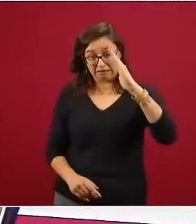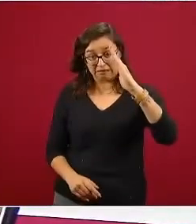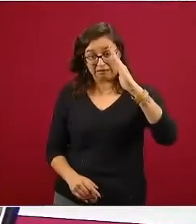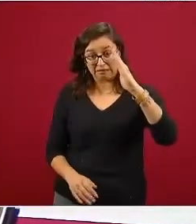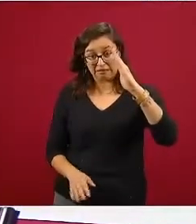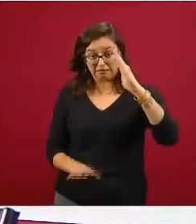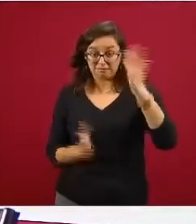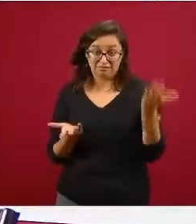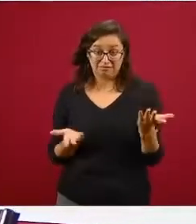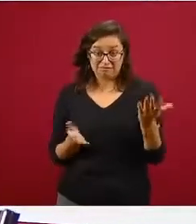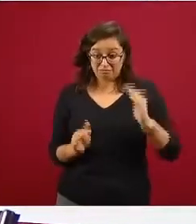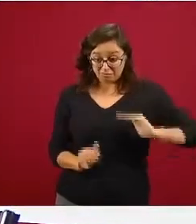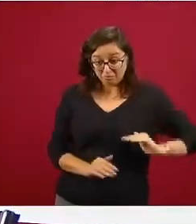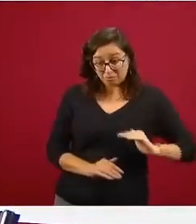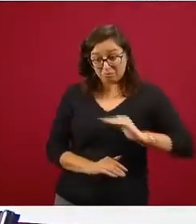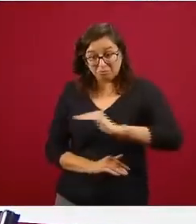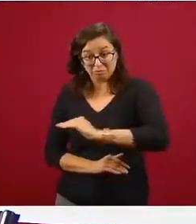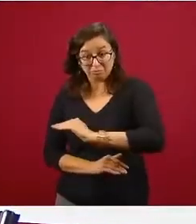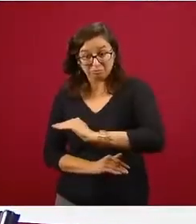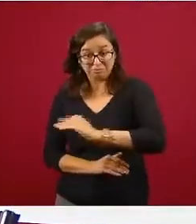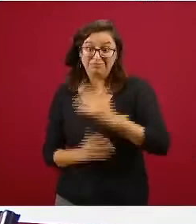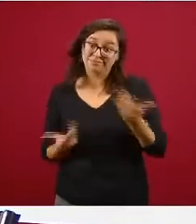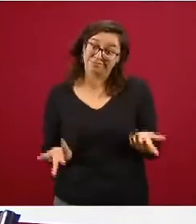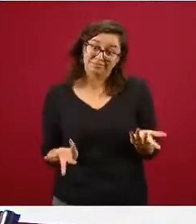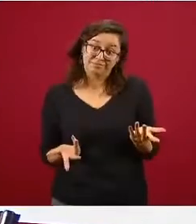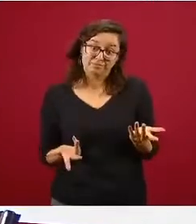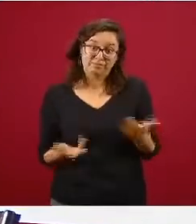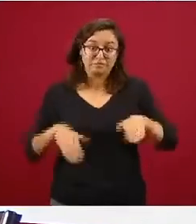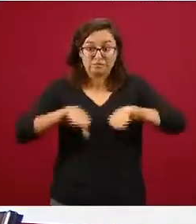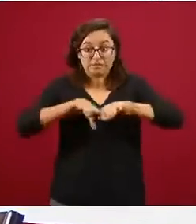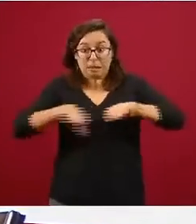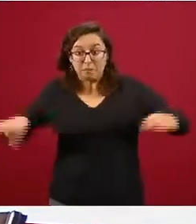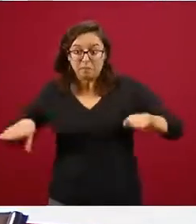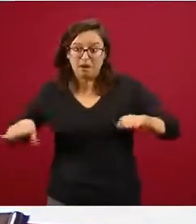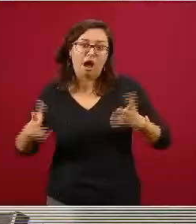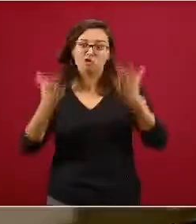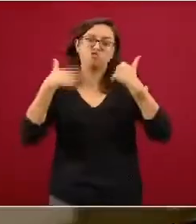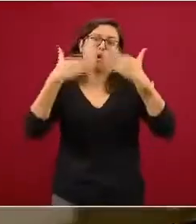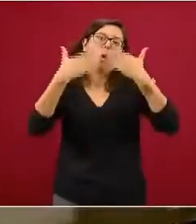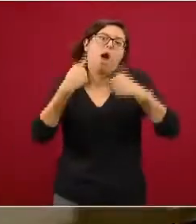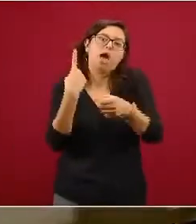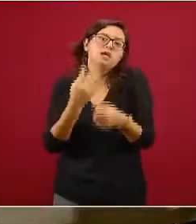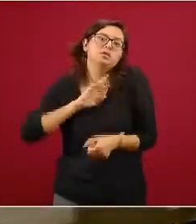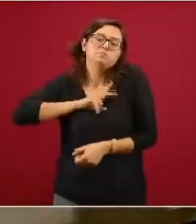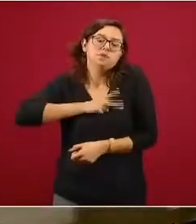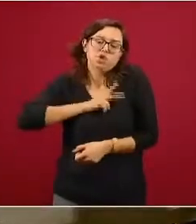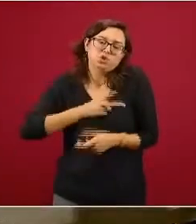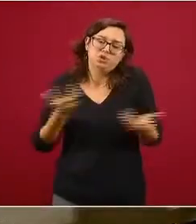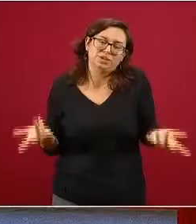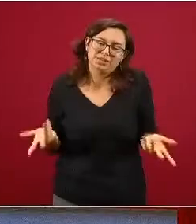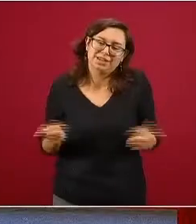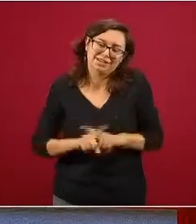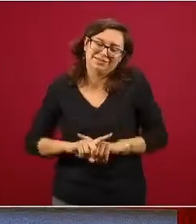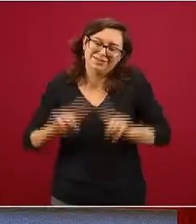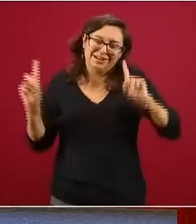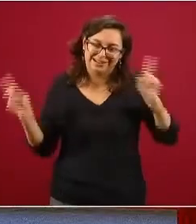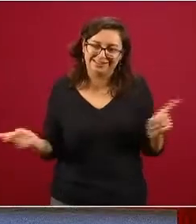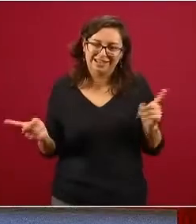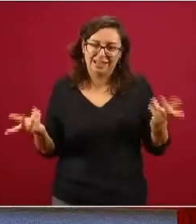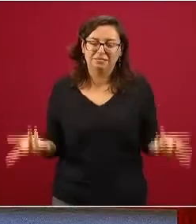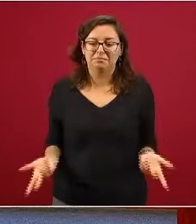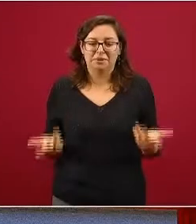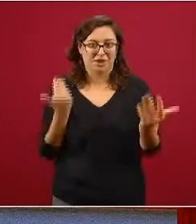plana con respecto a esta. Absolutamente plana sería la ausencia de epidemia. Pero no hay que confundirnos, esto es